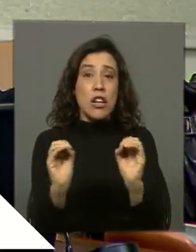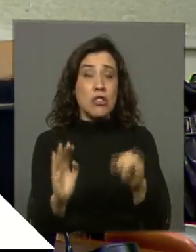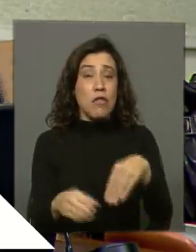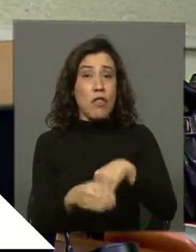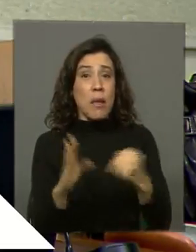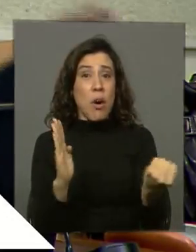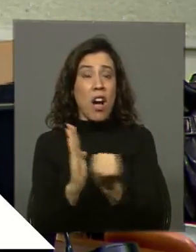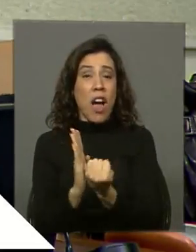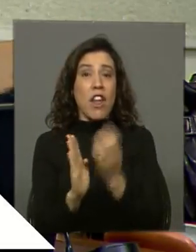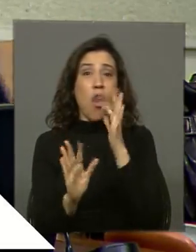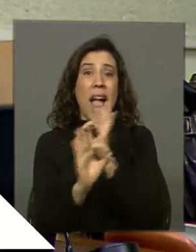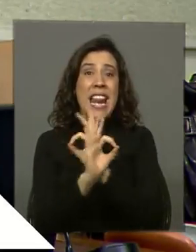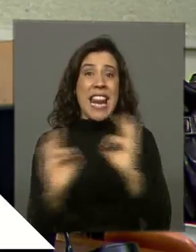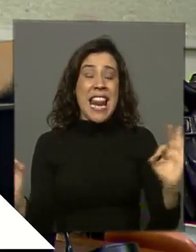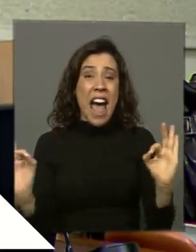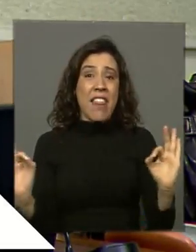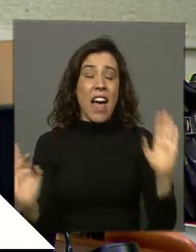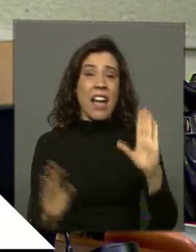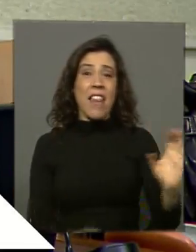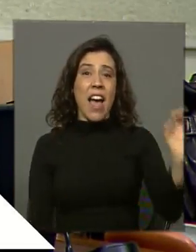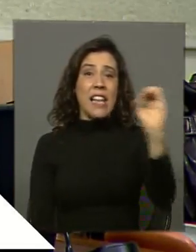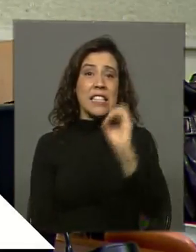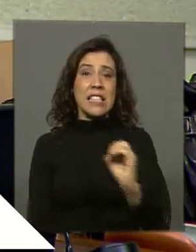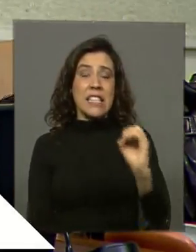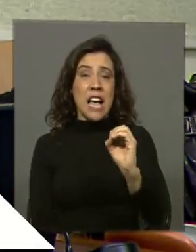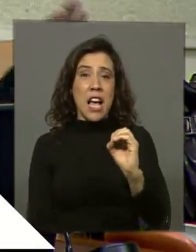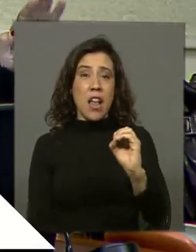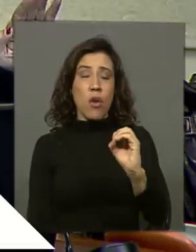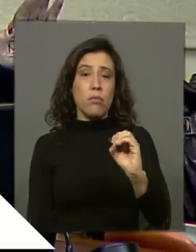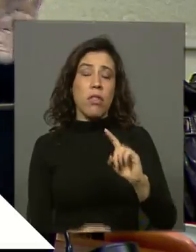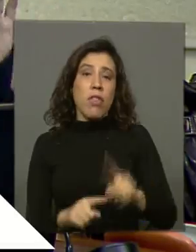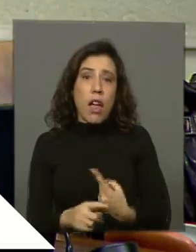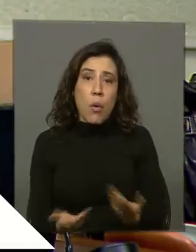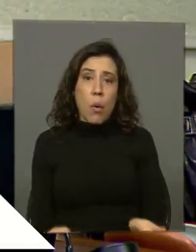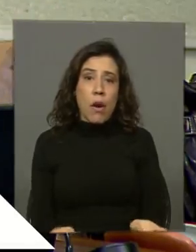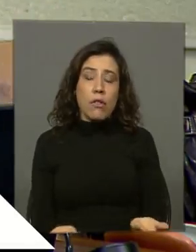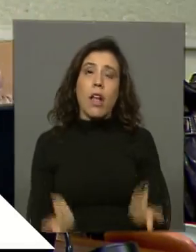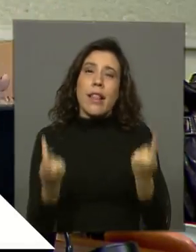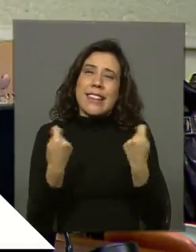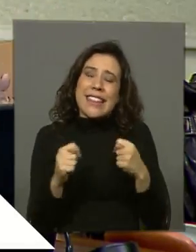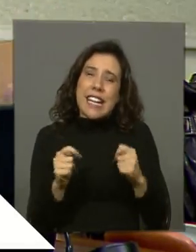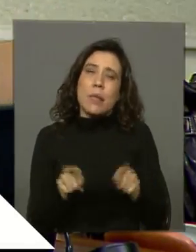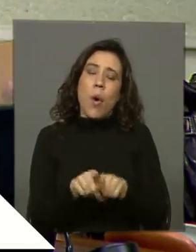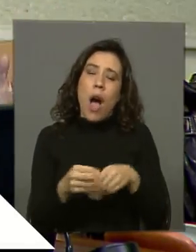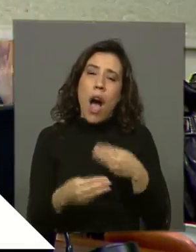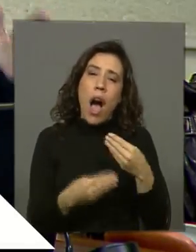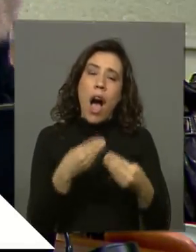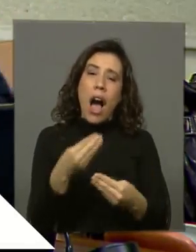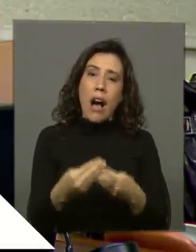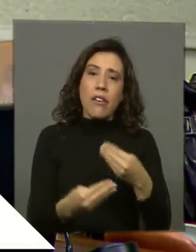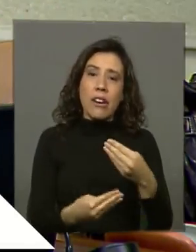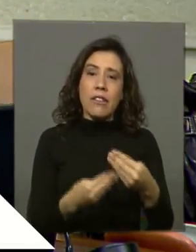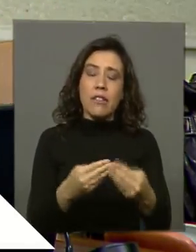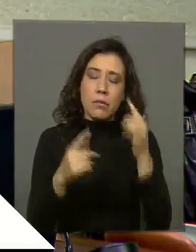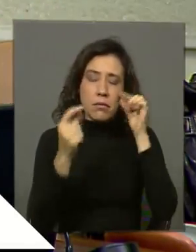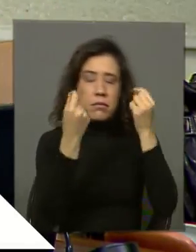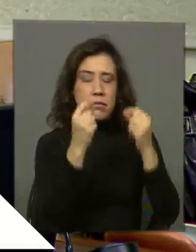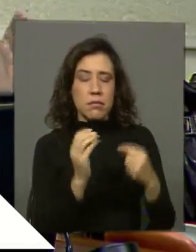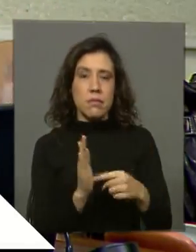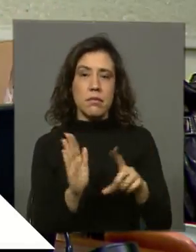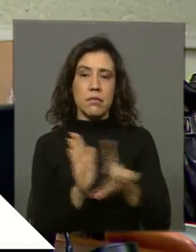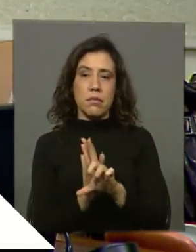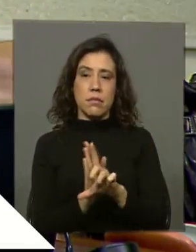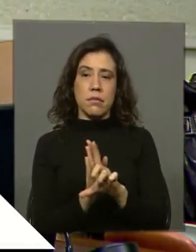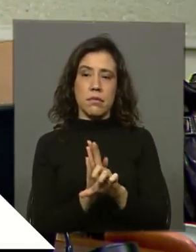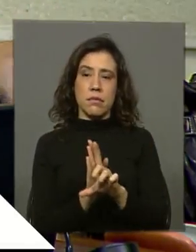contra aquí no hay nada y quedamos en cero nuevamente entonces tratemos de ir avanzando tratemos de ir evaluando esta ley